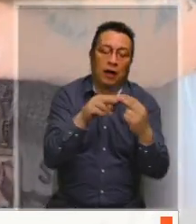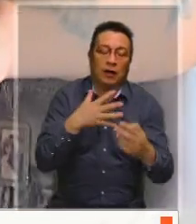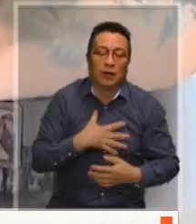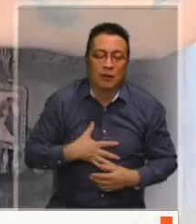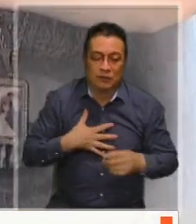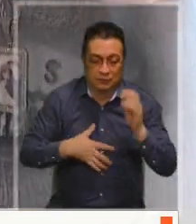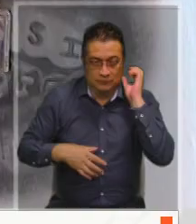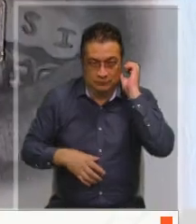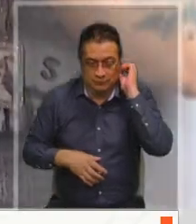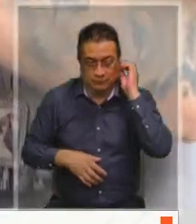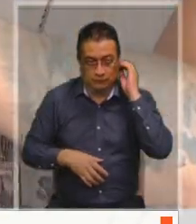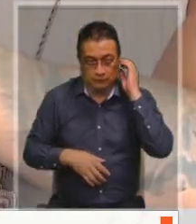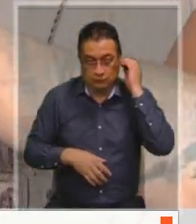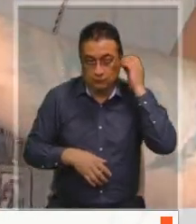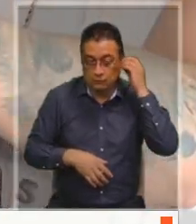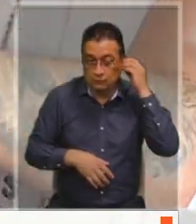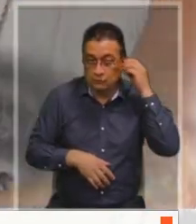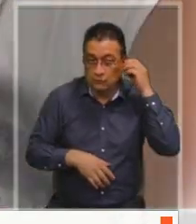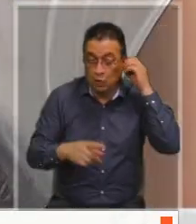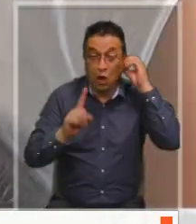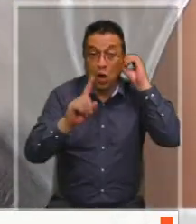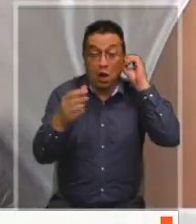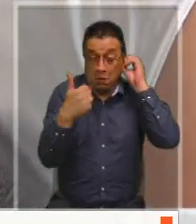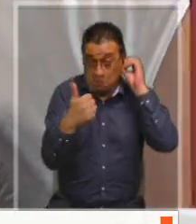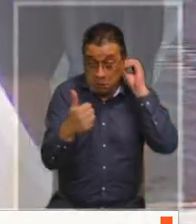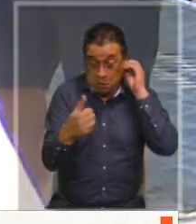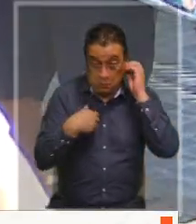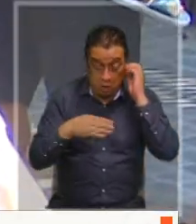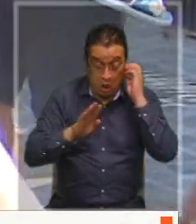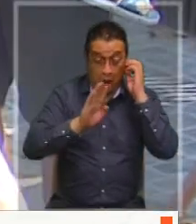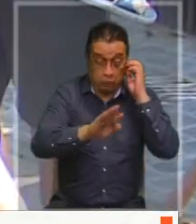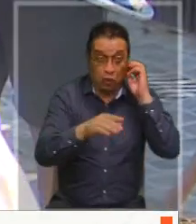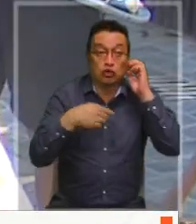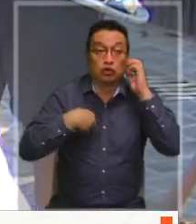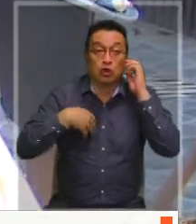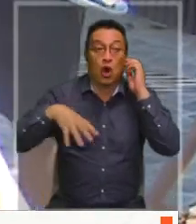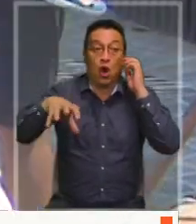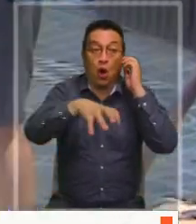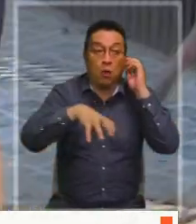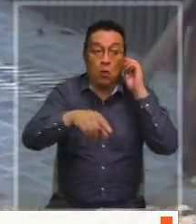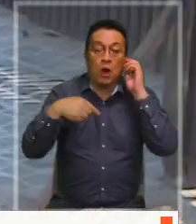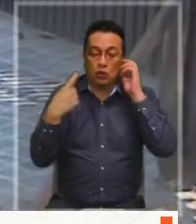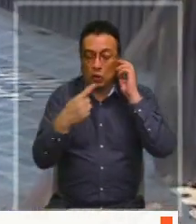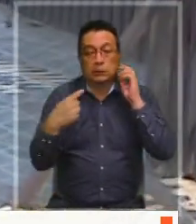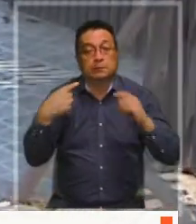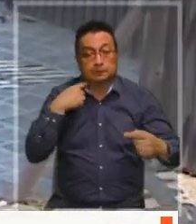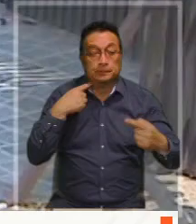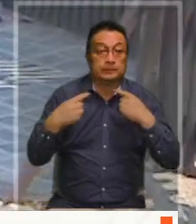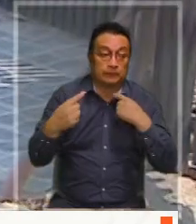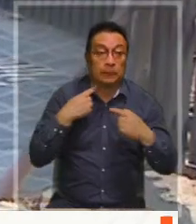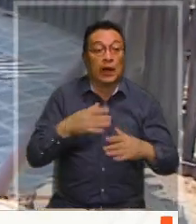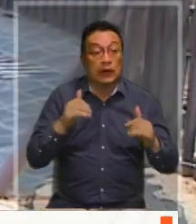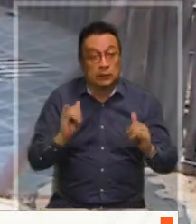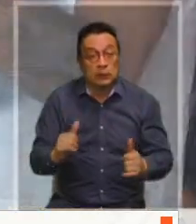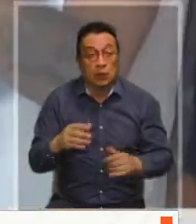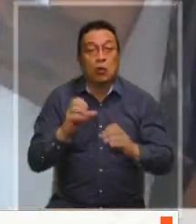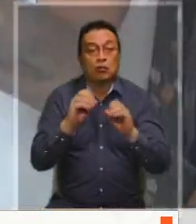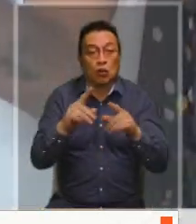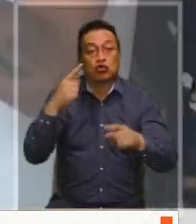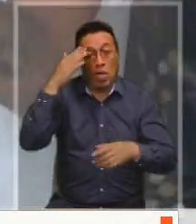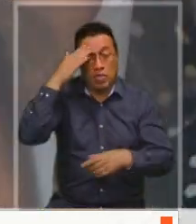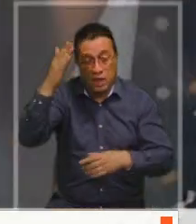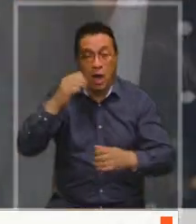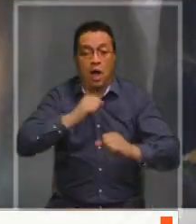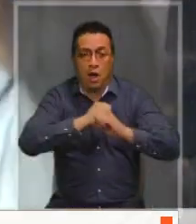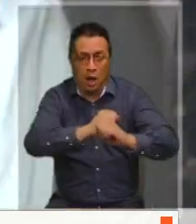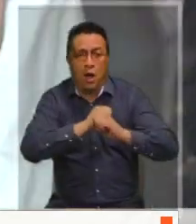acá no bien por un apoyo para la comida a pesar de todo lo que estamos pasando ya que han sido harto día de combate en el